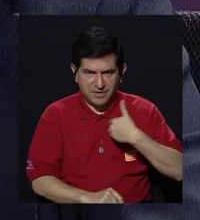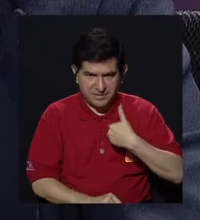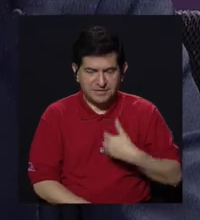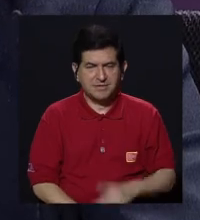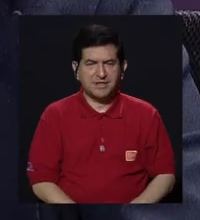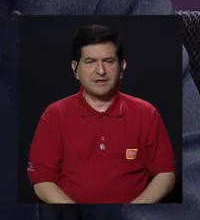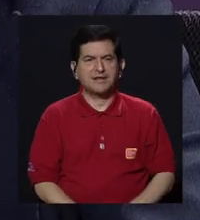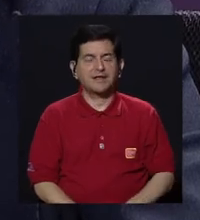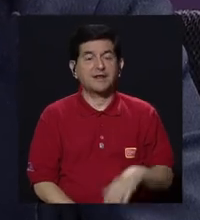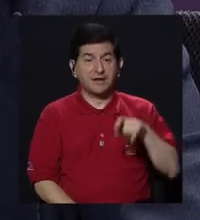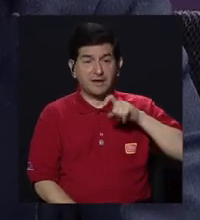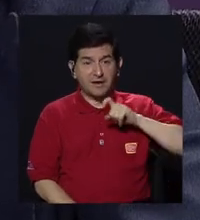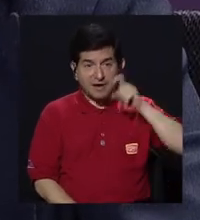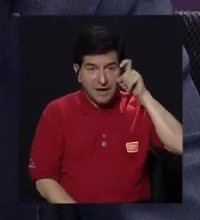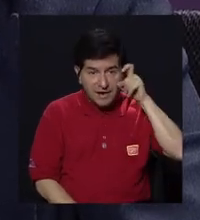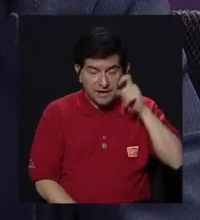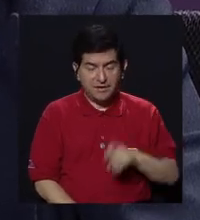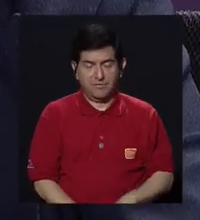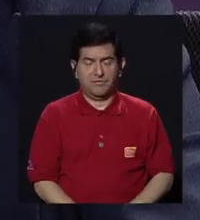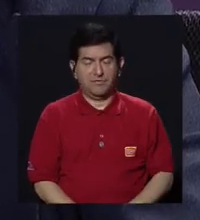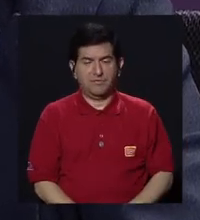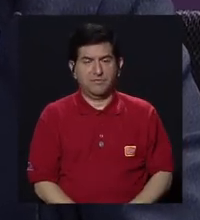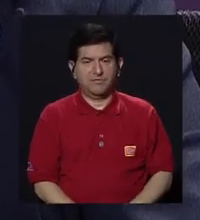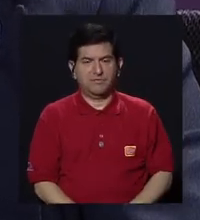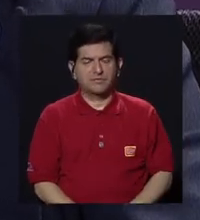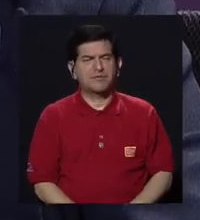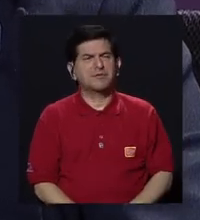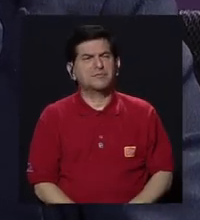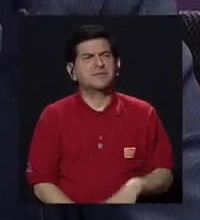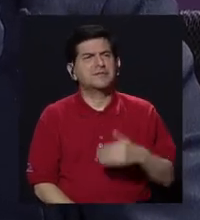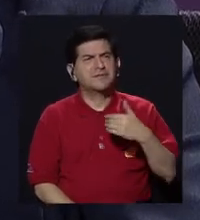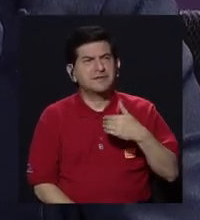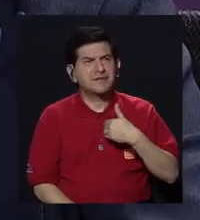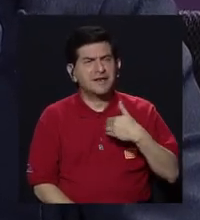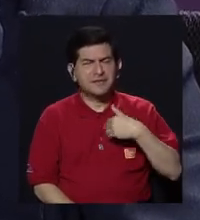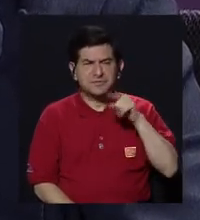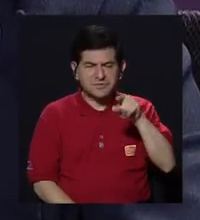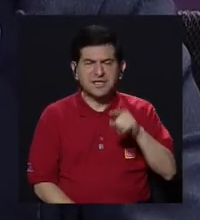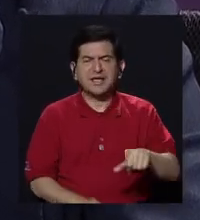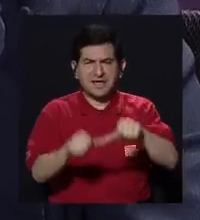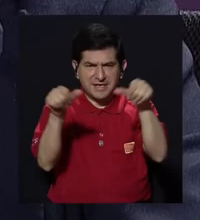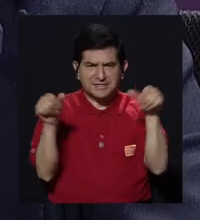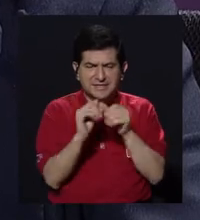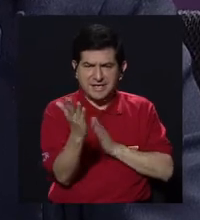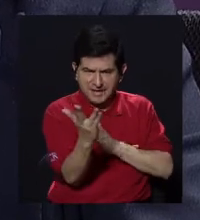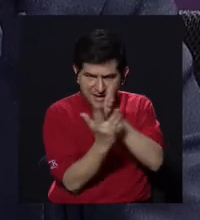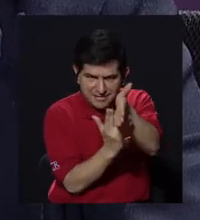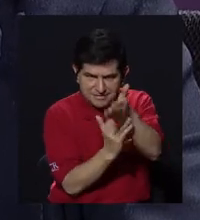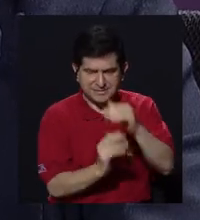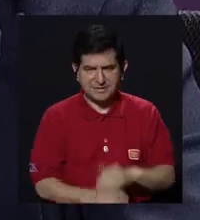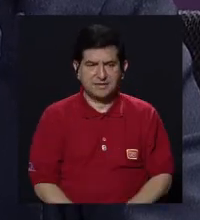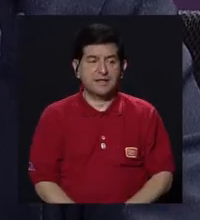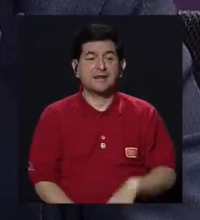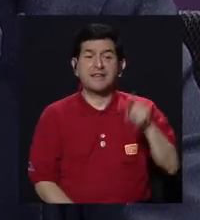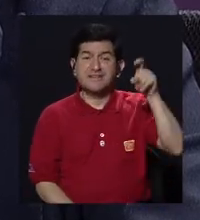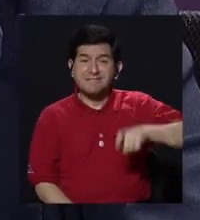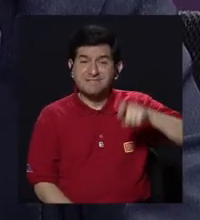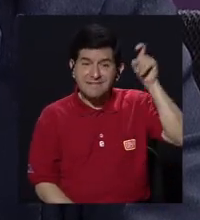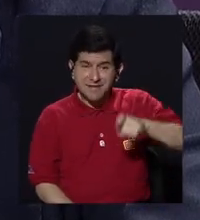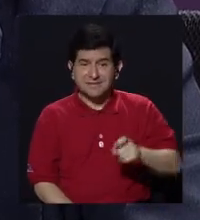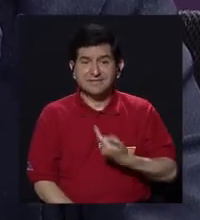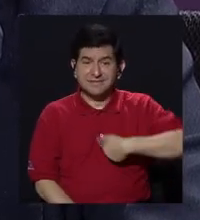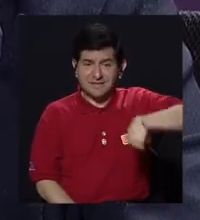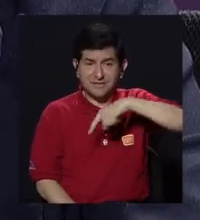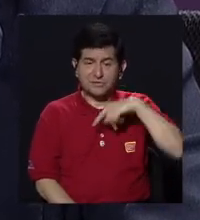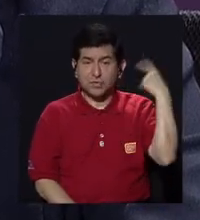teniendo de un enfoque de género, de perspectiva de género, por ahí debemos entrar, porque precisamente